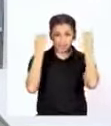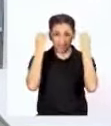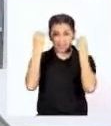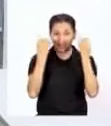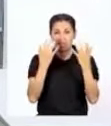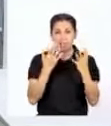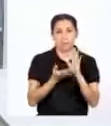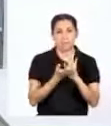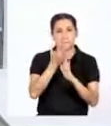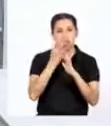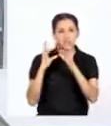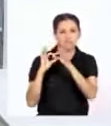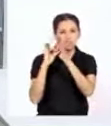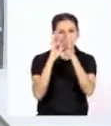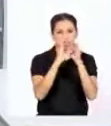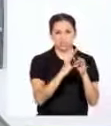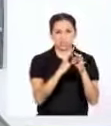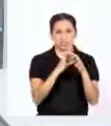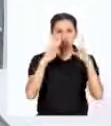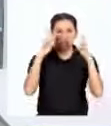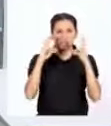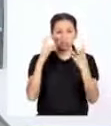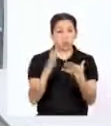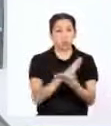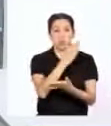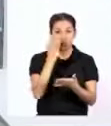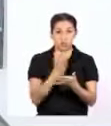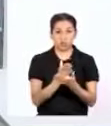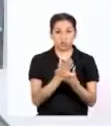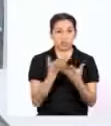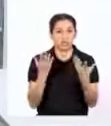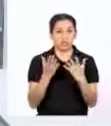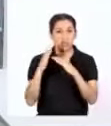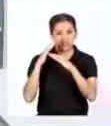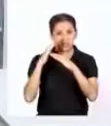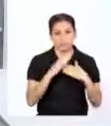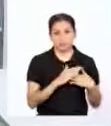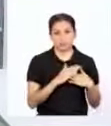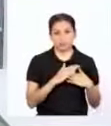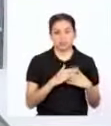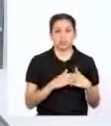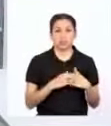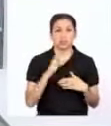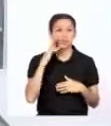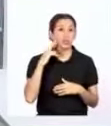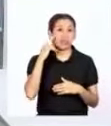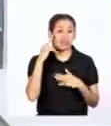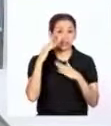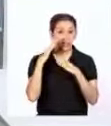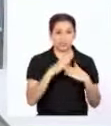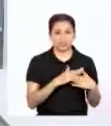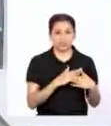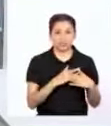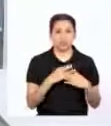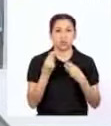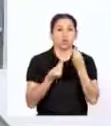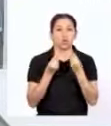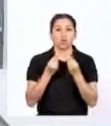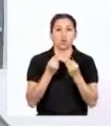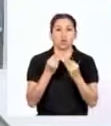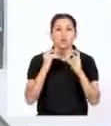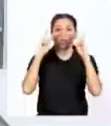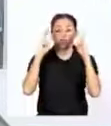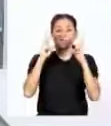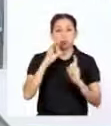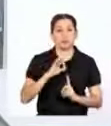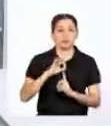las ideas que más se relacionan con la problemática de la discriminación étnico-racial